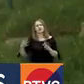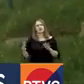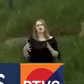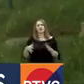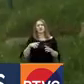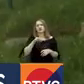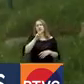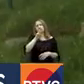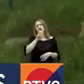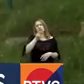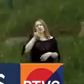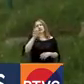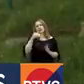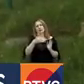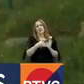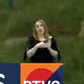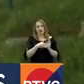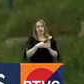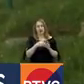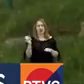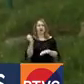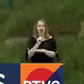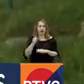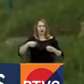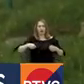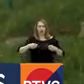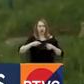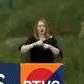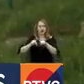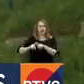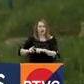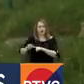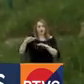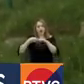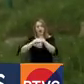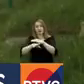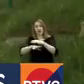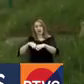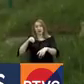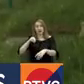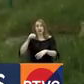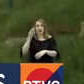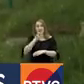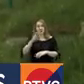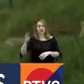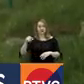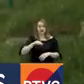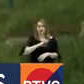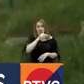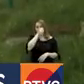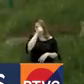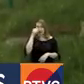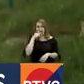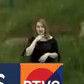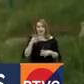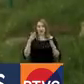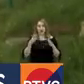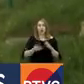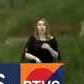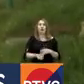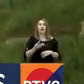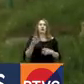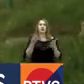87 mil vehículos entraron y salieron a barranquilla durante este fin de semana también se impusieron 900